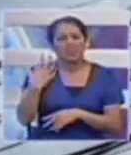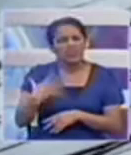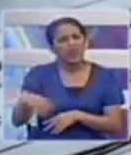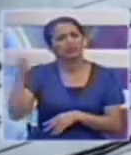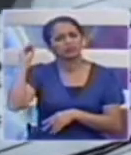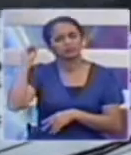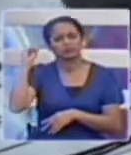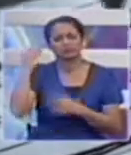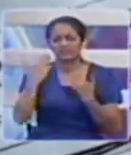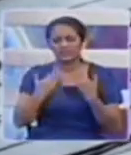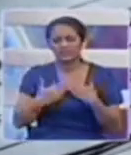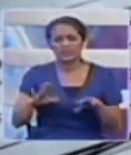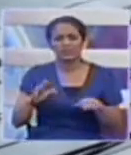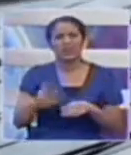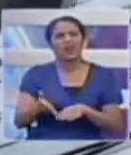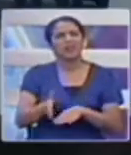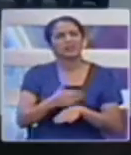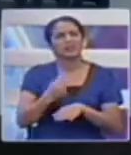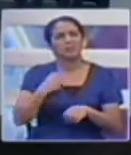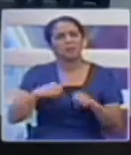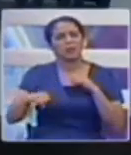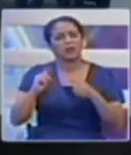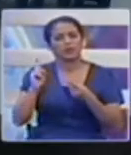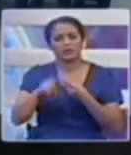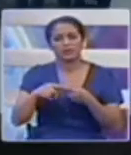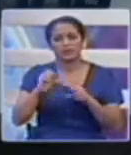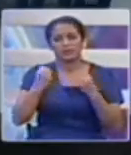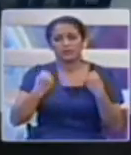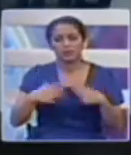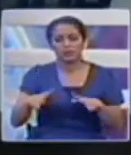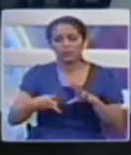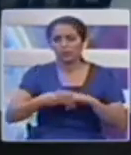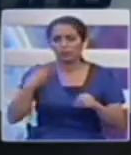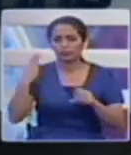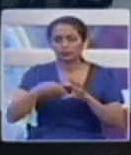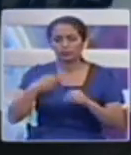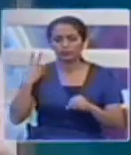del país desde mayo a septiembre. Santiago Villasaña y Telerama Noticias.